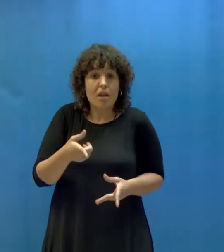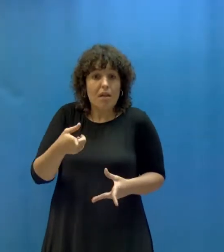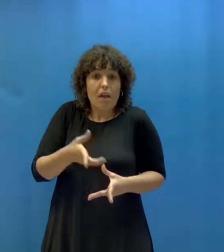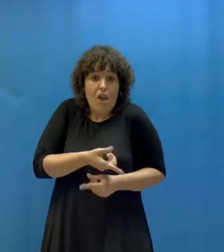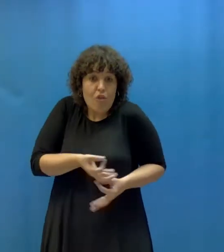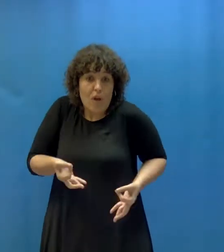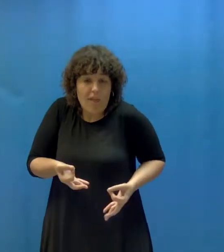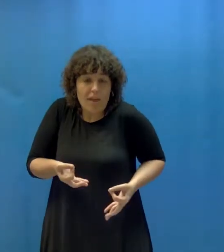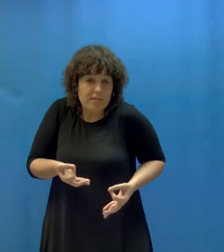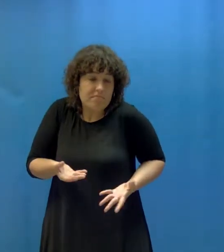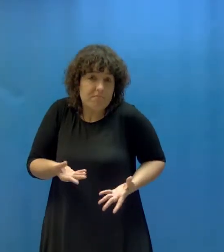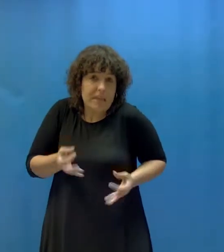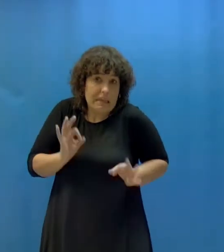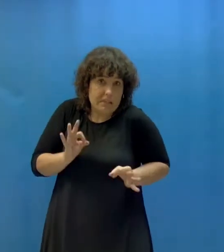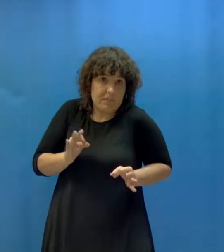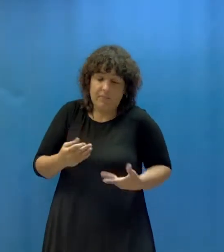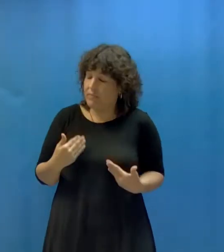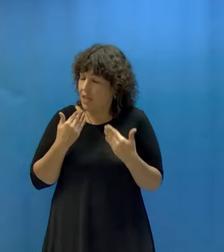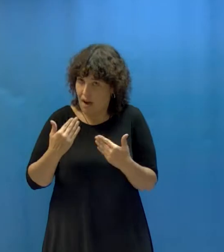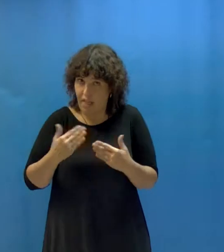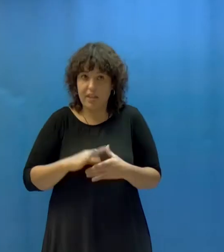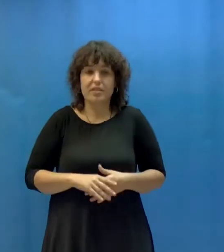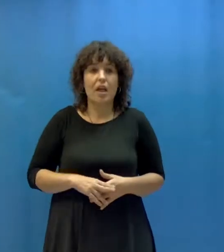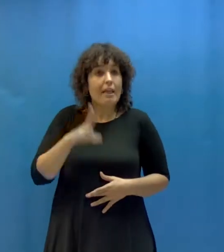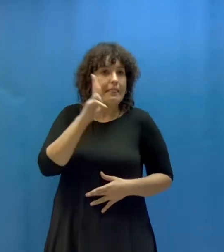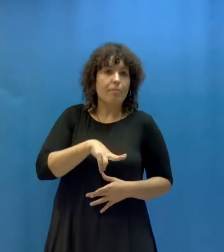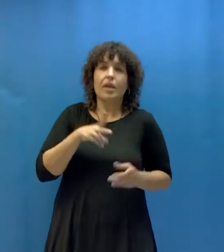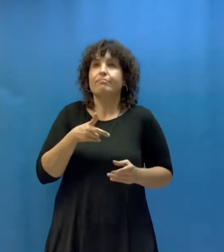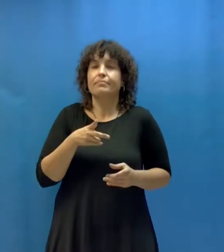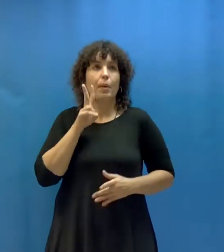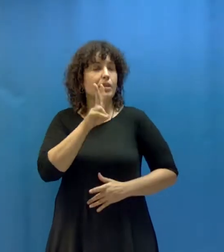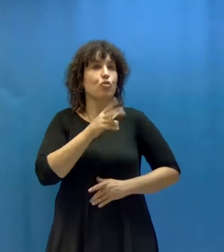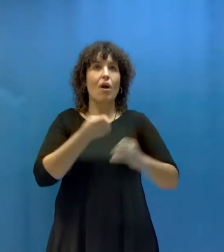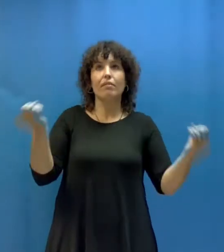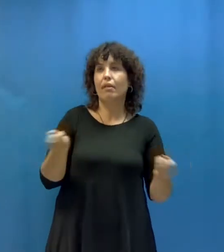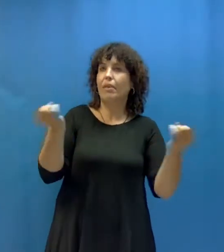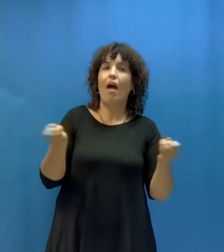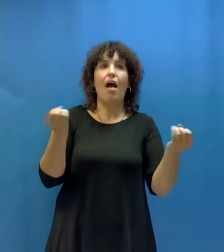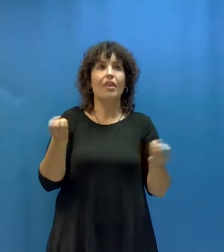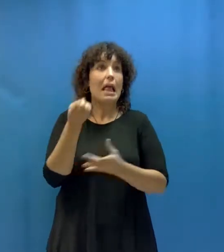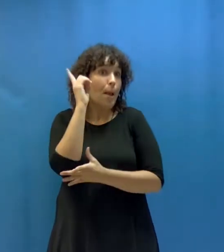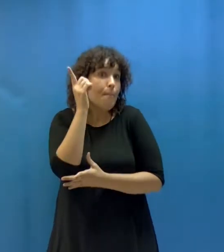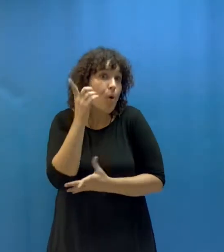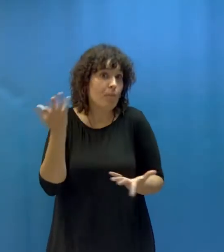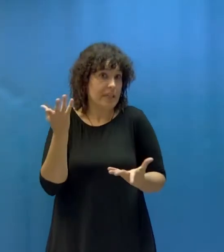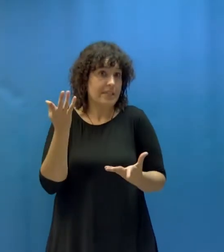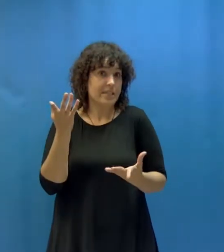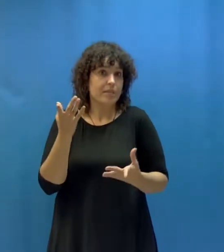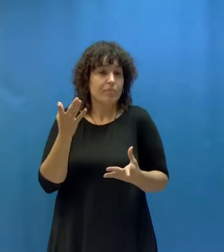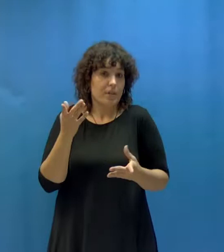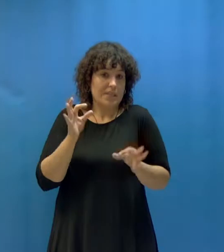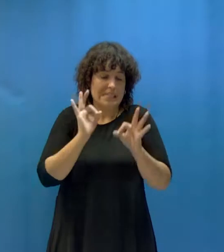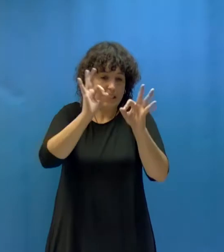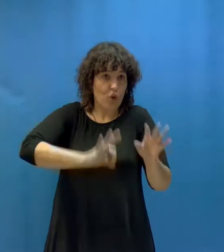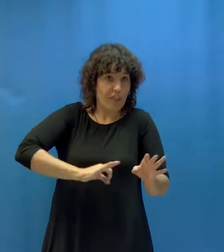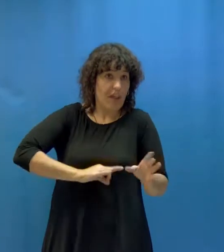gracias. Habrán visto también una inusitada actividad en los móviles, sobre todo de los concejales de Compromís,